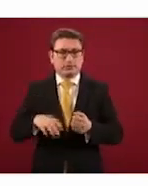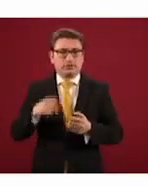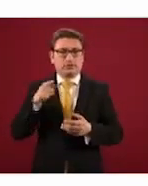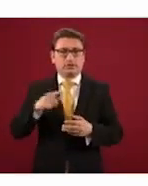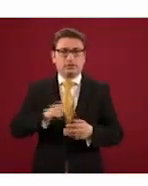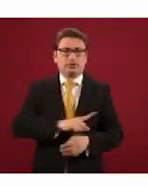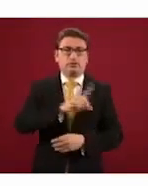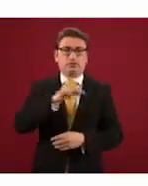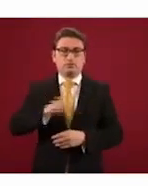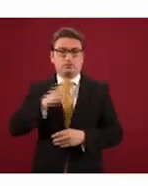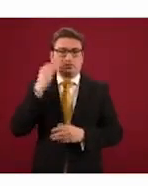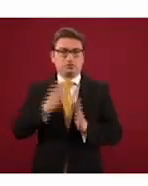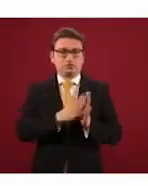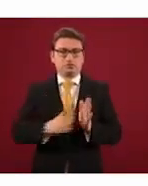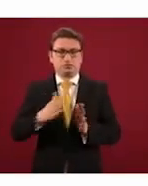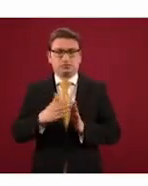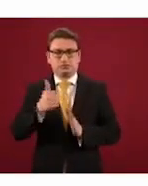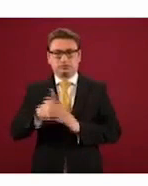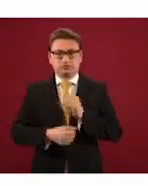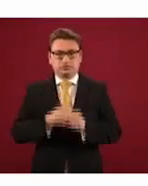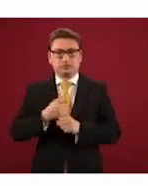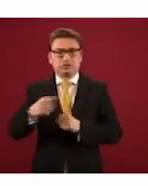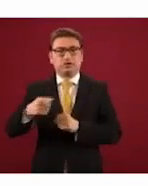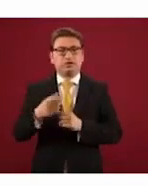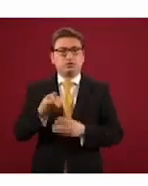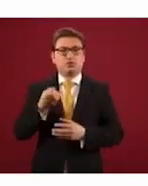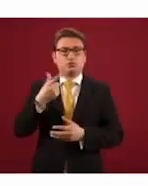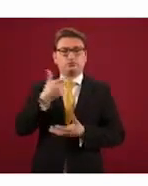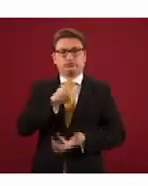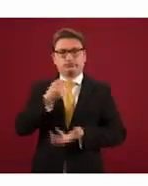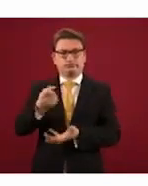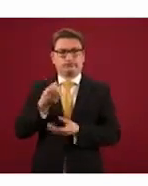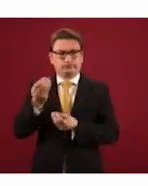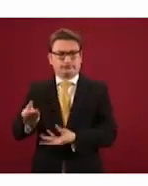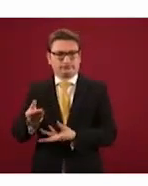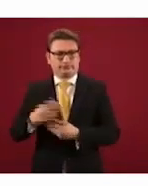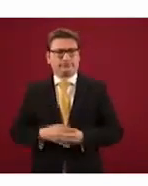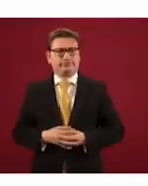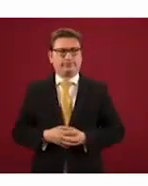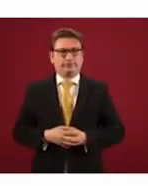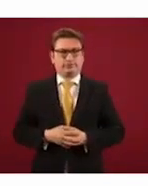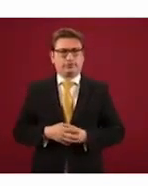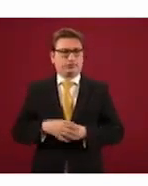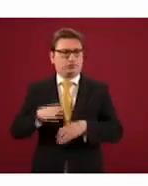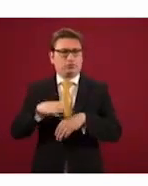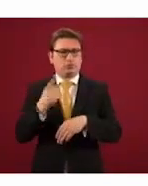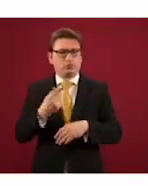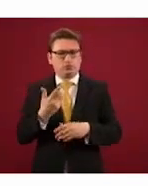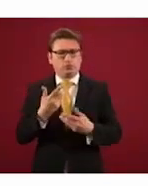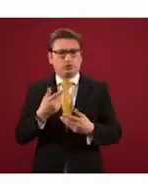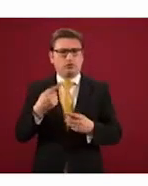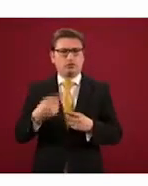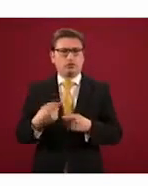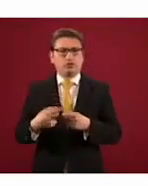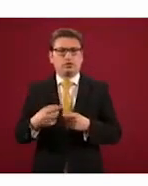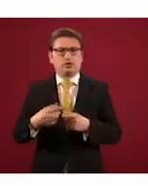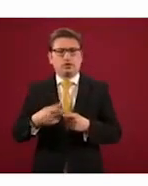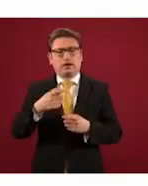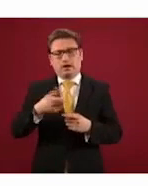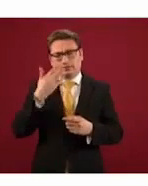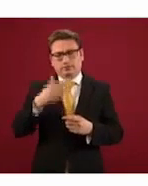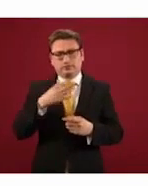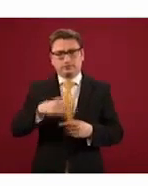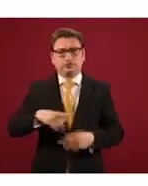después, durante el siguiente sexenio, recibe recursos por parte de